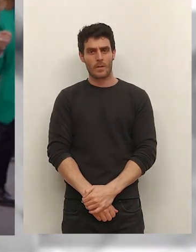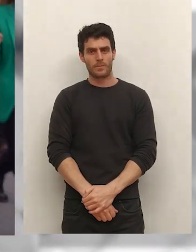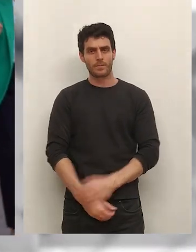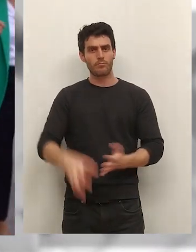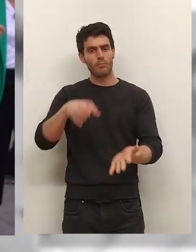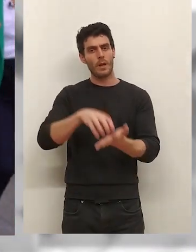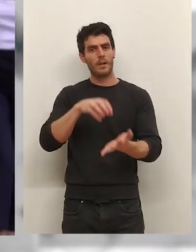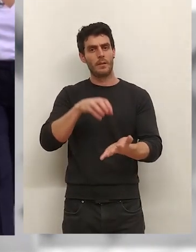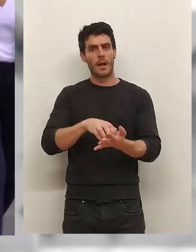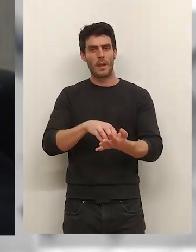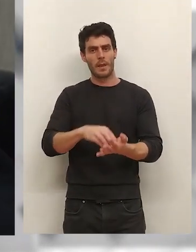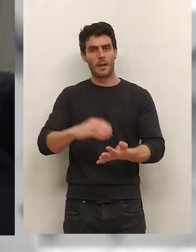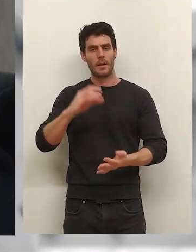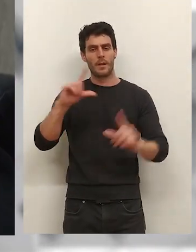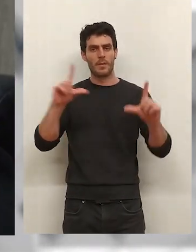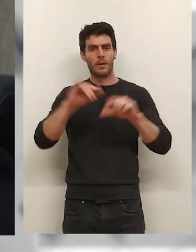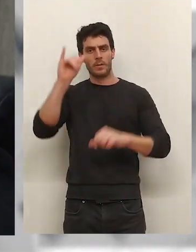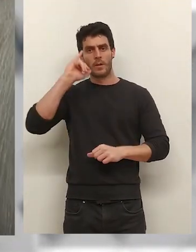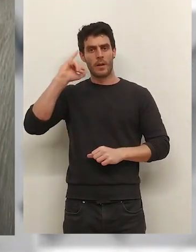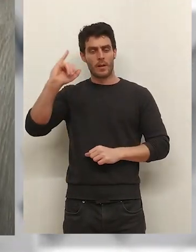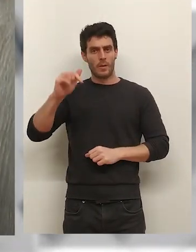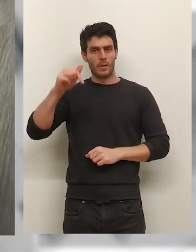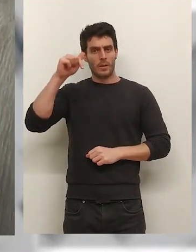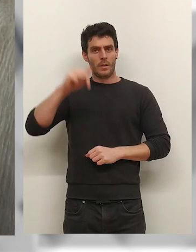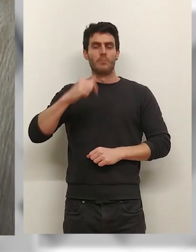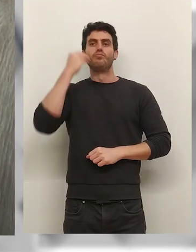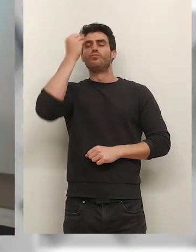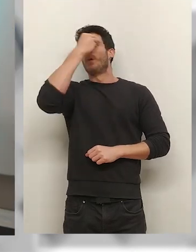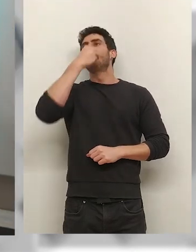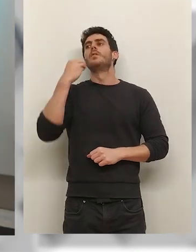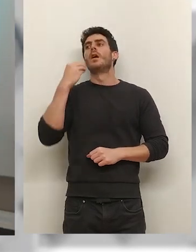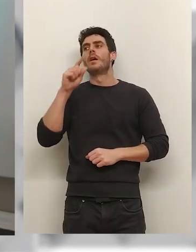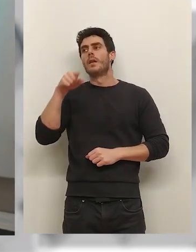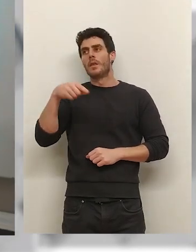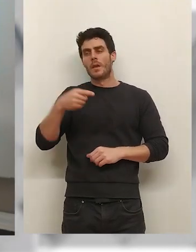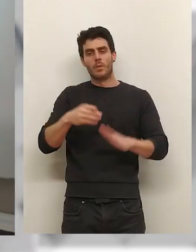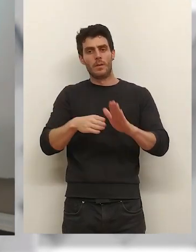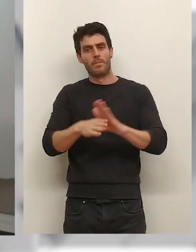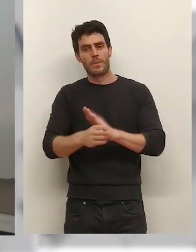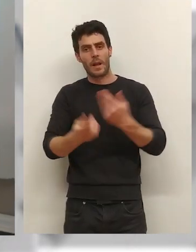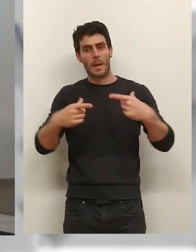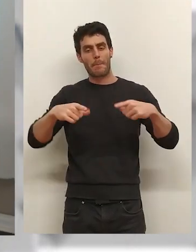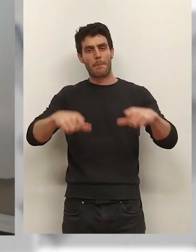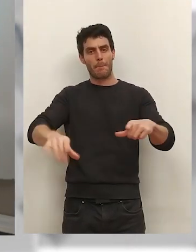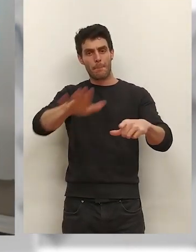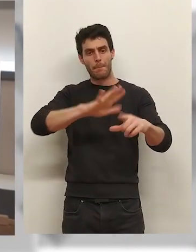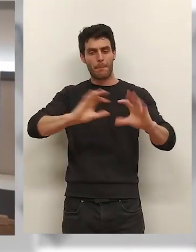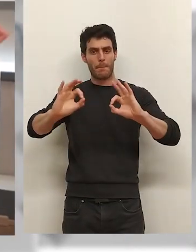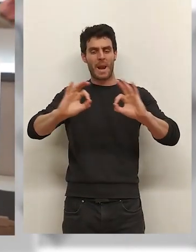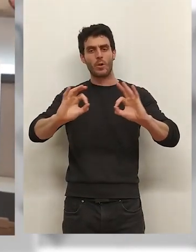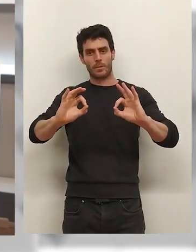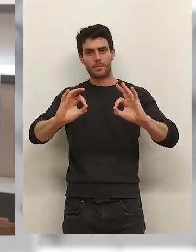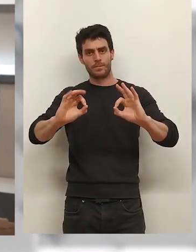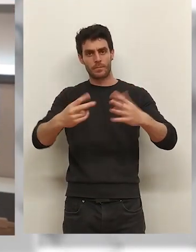Llegada a las instalaciones de TVR, paso por maquillaje y entrada en el plató, donde los 7